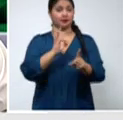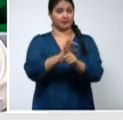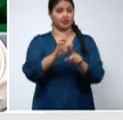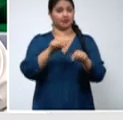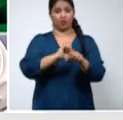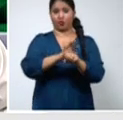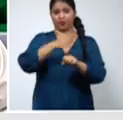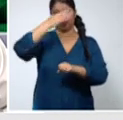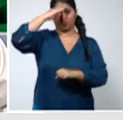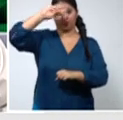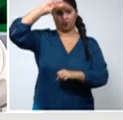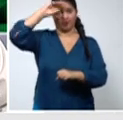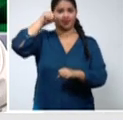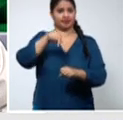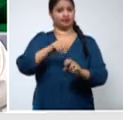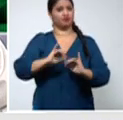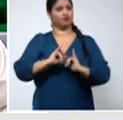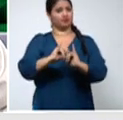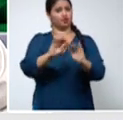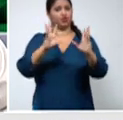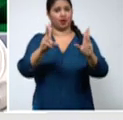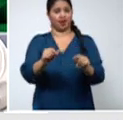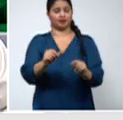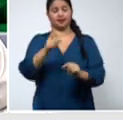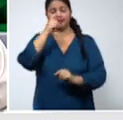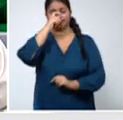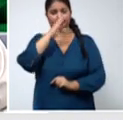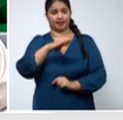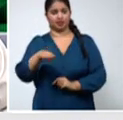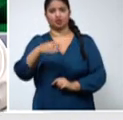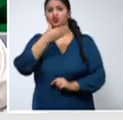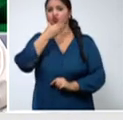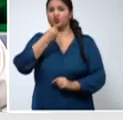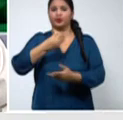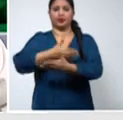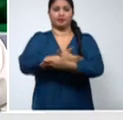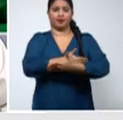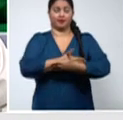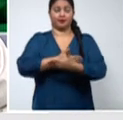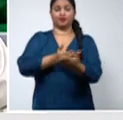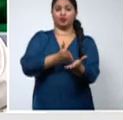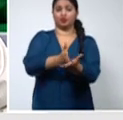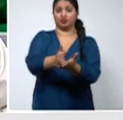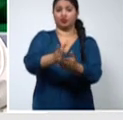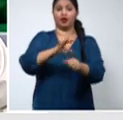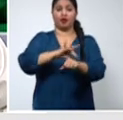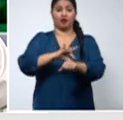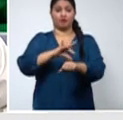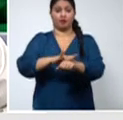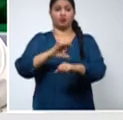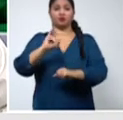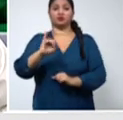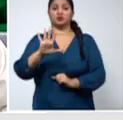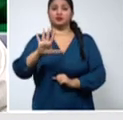país. Activos, una cifra elevada, 650, recuperados el